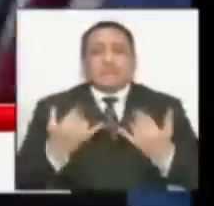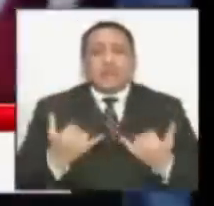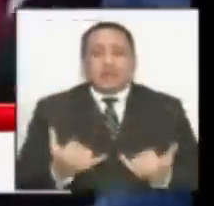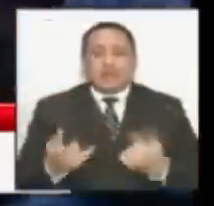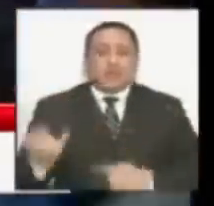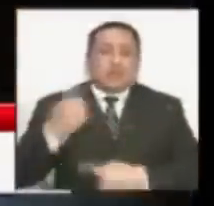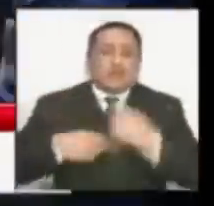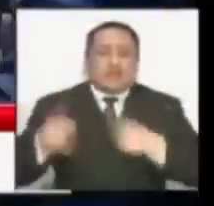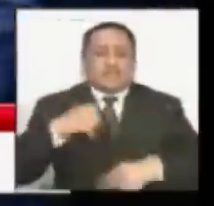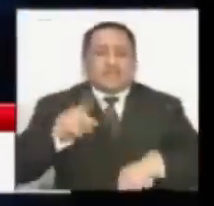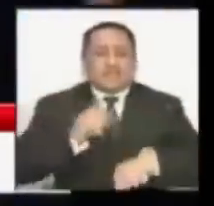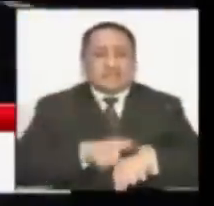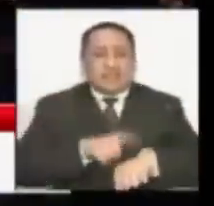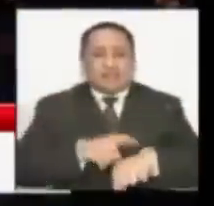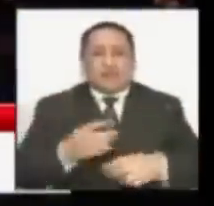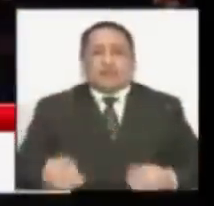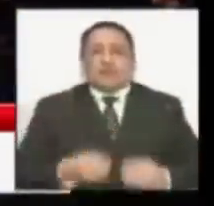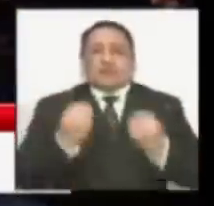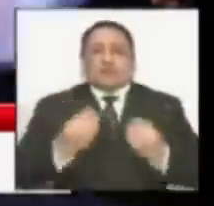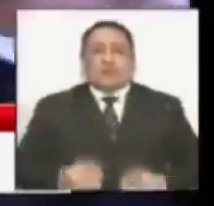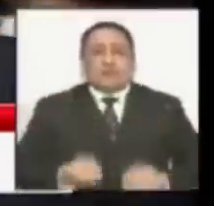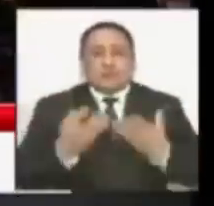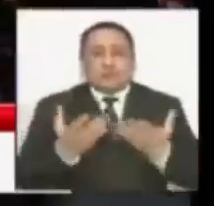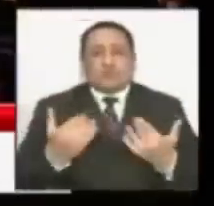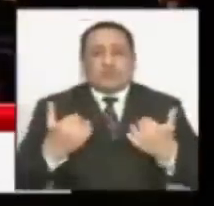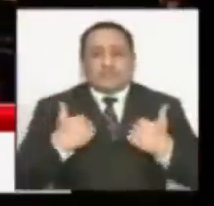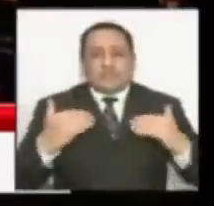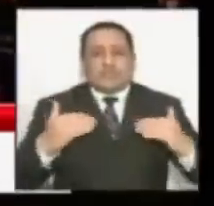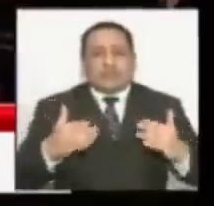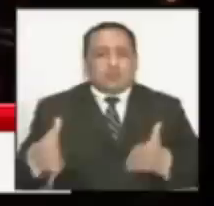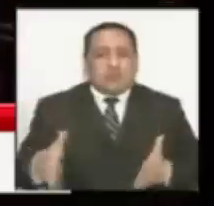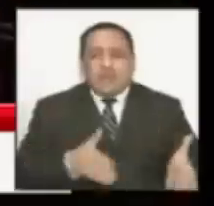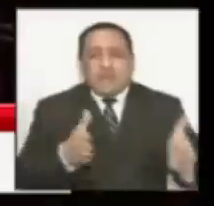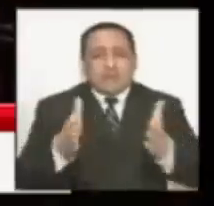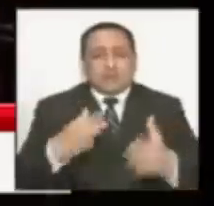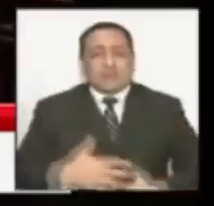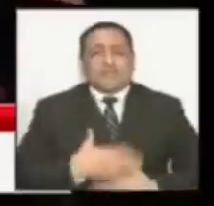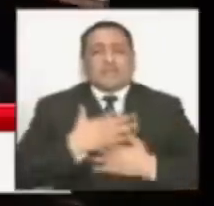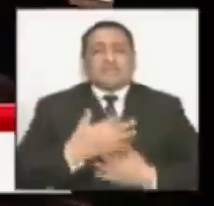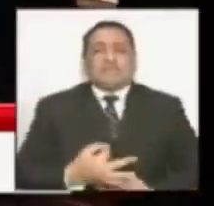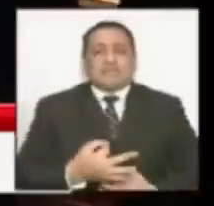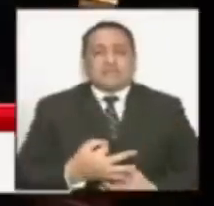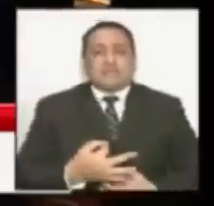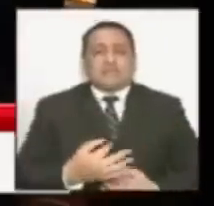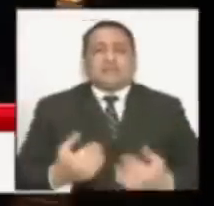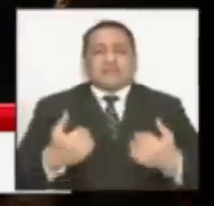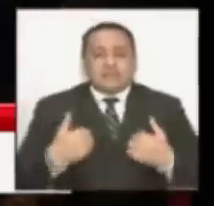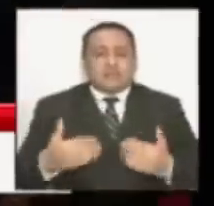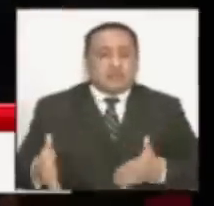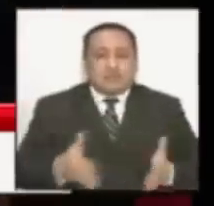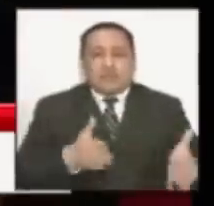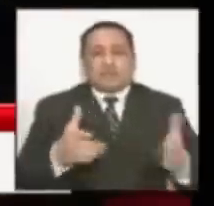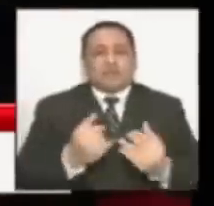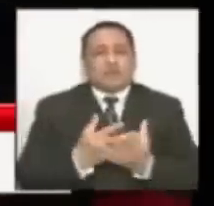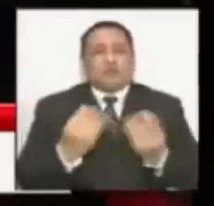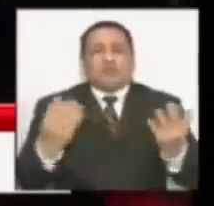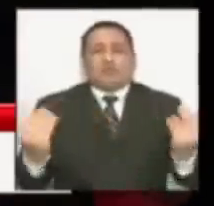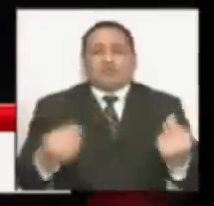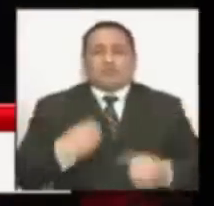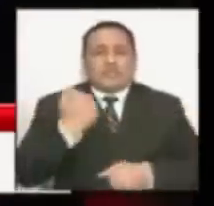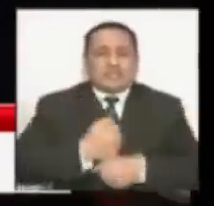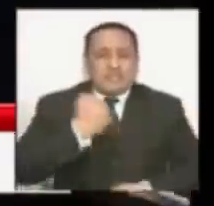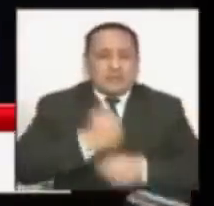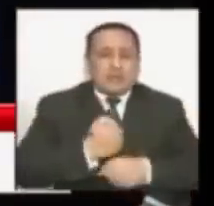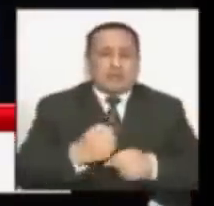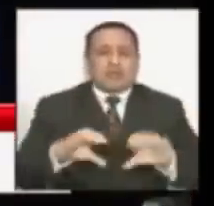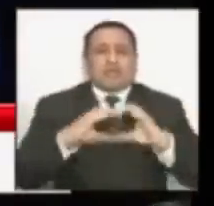Hizo además un reconocimiento al papel de los dos jóvenes que fallecieron al enfrentar la crisis política. En